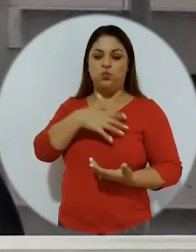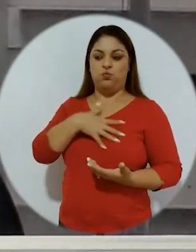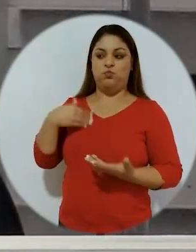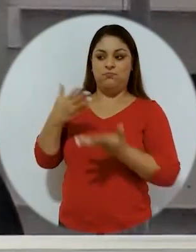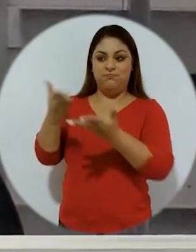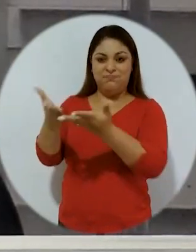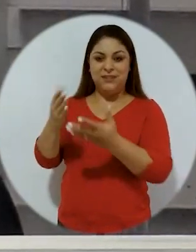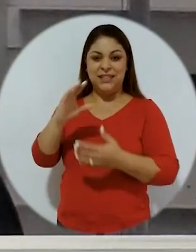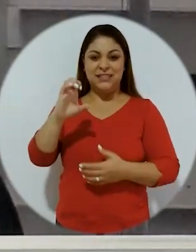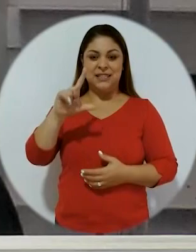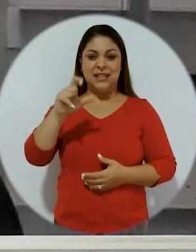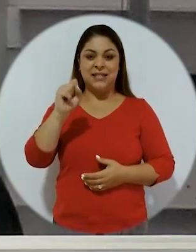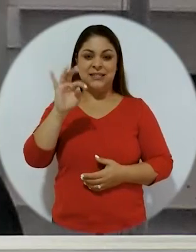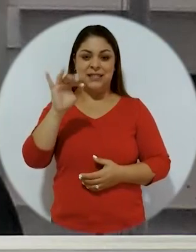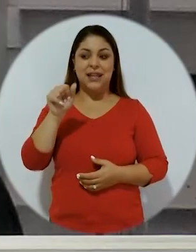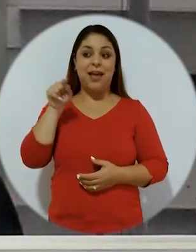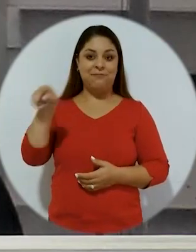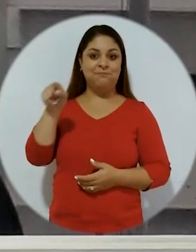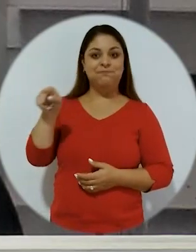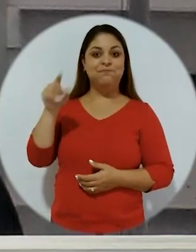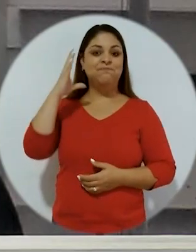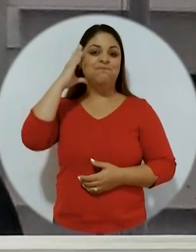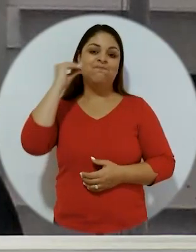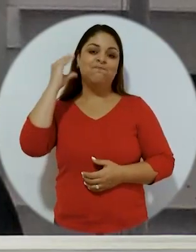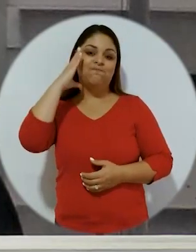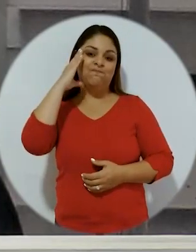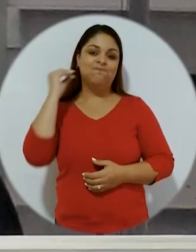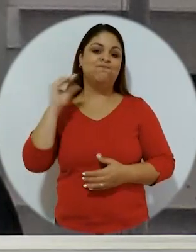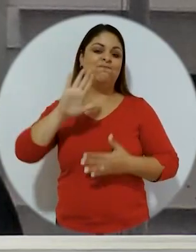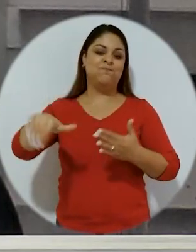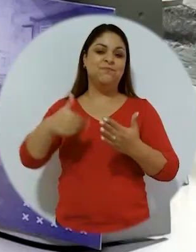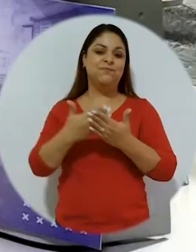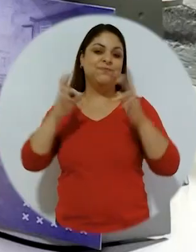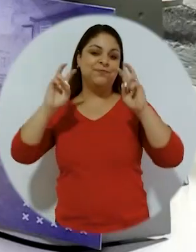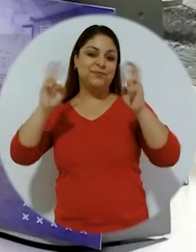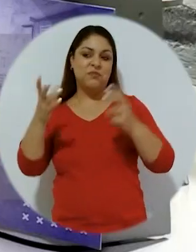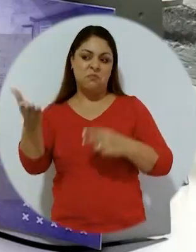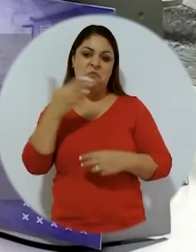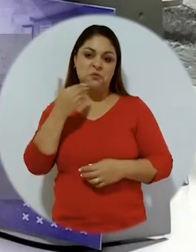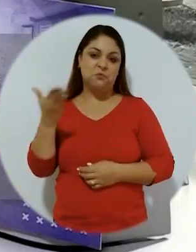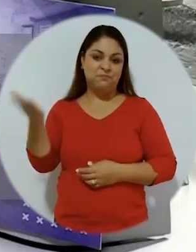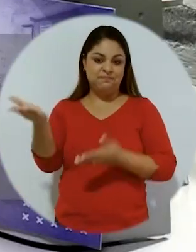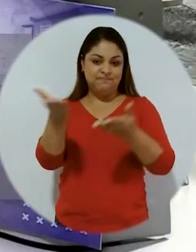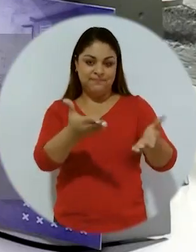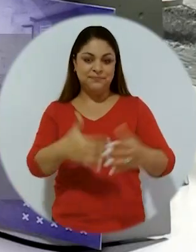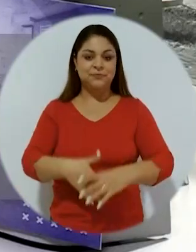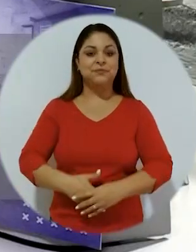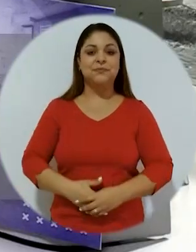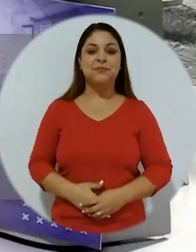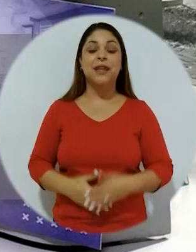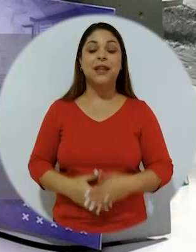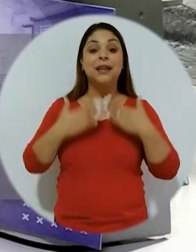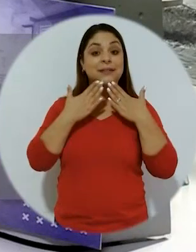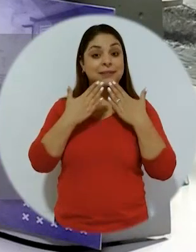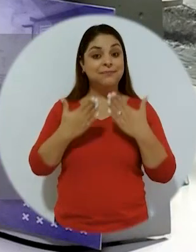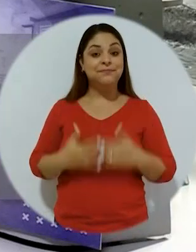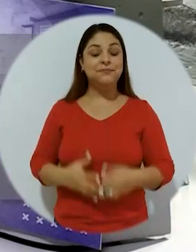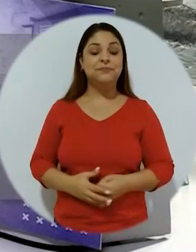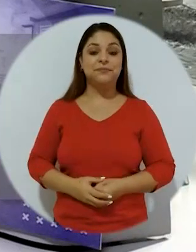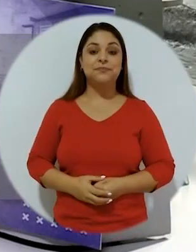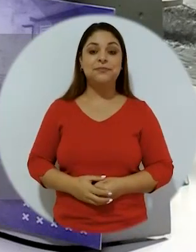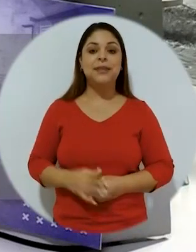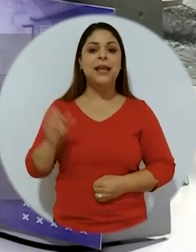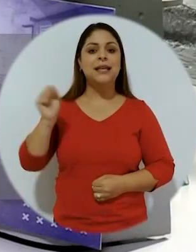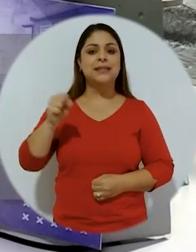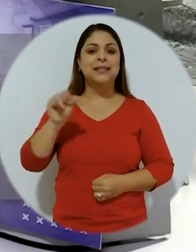Celestina, que nos cuente un poquito más, ya que ella es experta en el tema. Gracias, Ana. Bueno, importante comentarles que esto